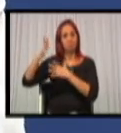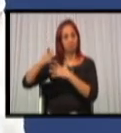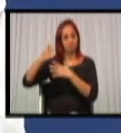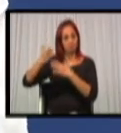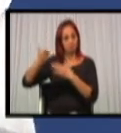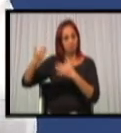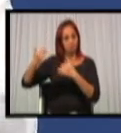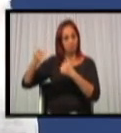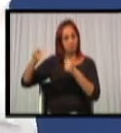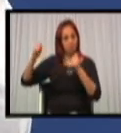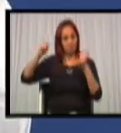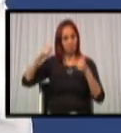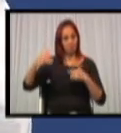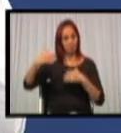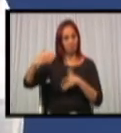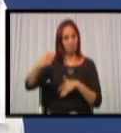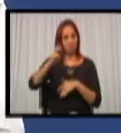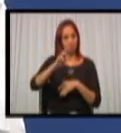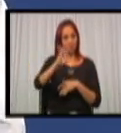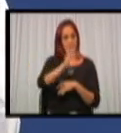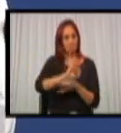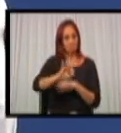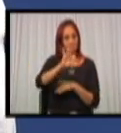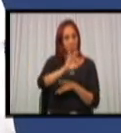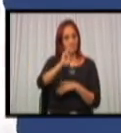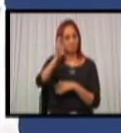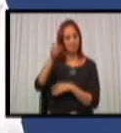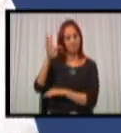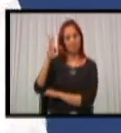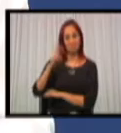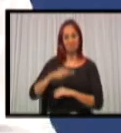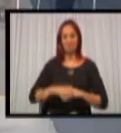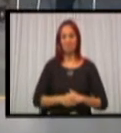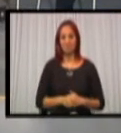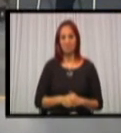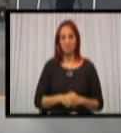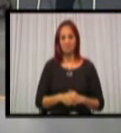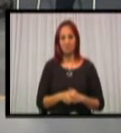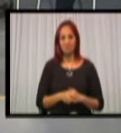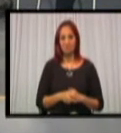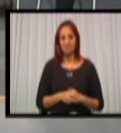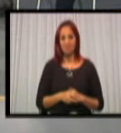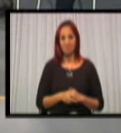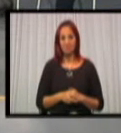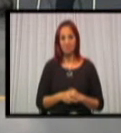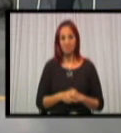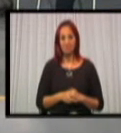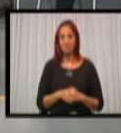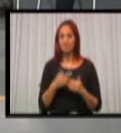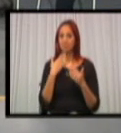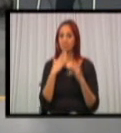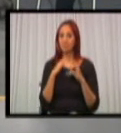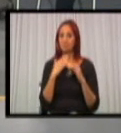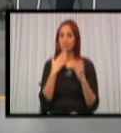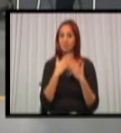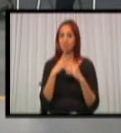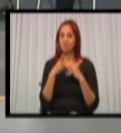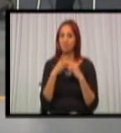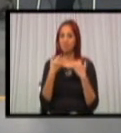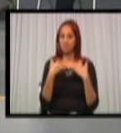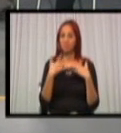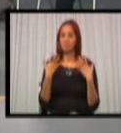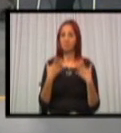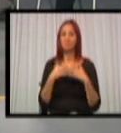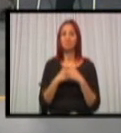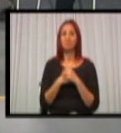cosas van a cambiar a partir del 7 de febrero del 2016. Muy bien, don Víctor. Buenas tardes. Bueno, una vez que el cantón